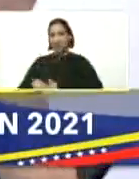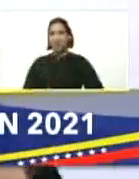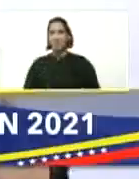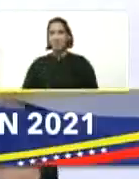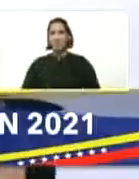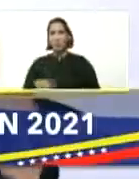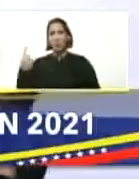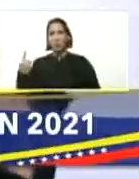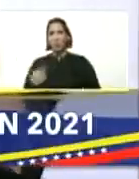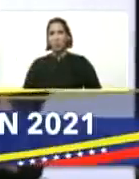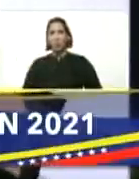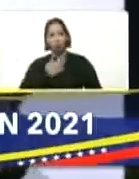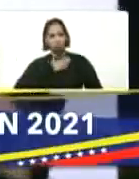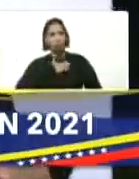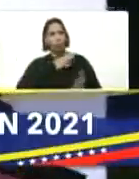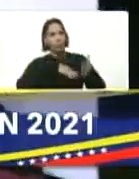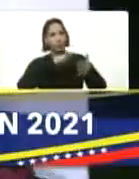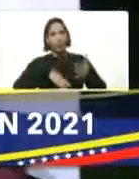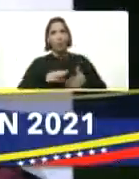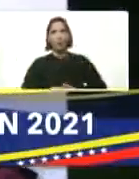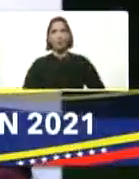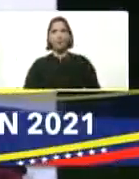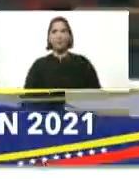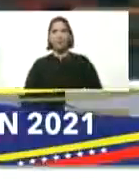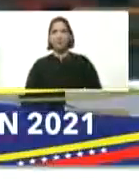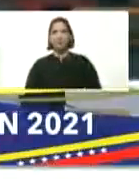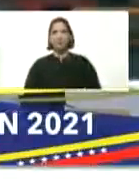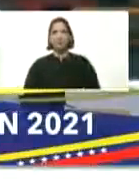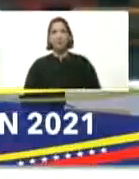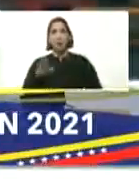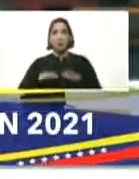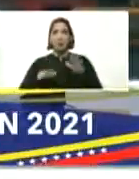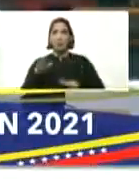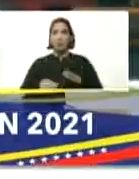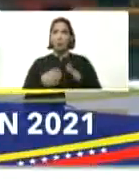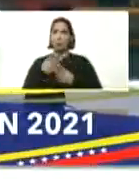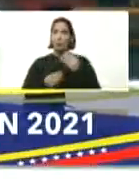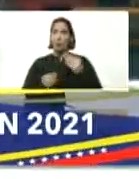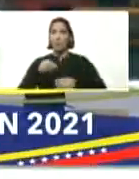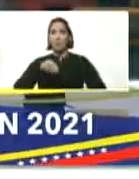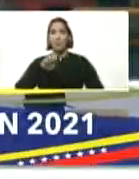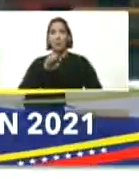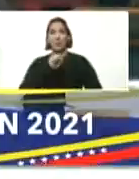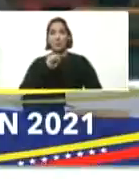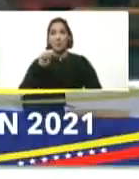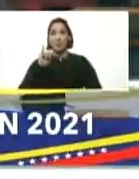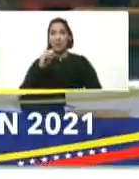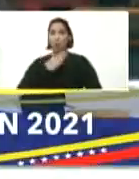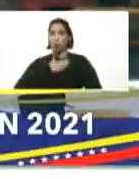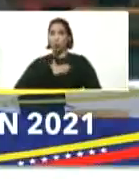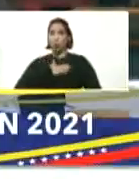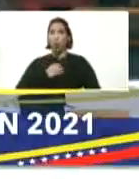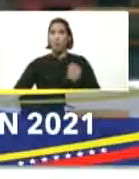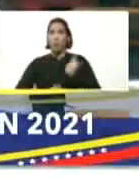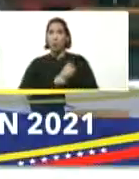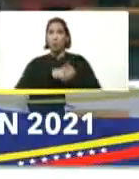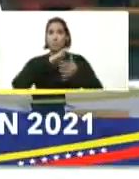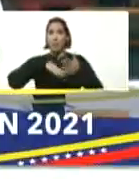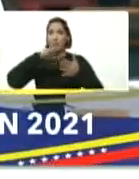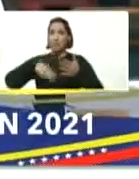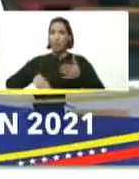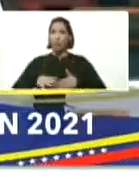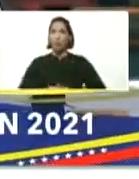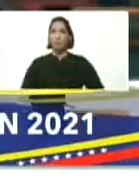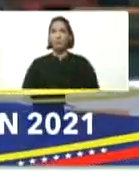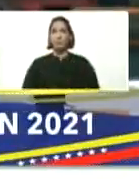Yo soy el Barcelona, perdón. Yo soy el Barcelona también. A pesar que se nos fue Messi, pero... A pesar. Soy del Barcelona. Soy culé,